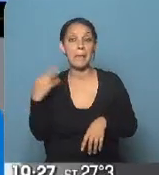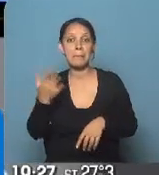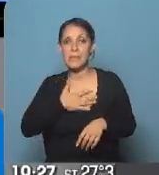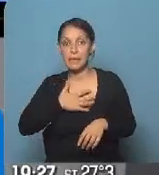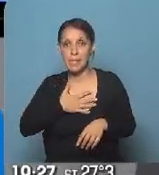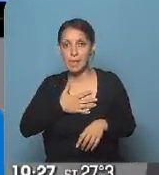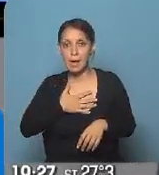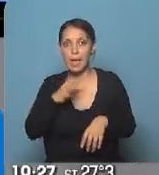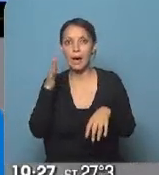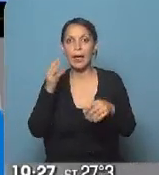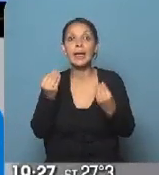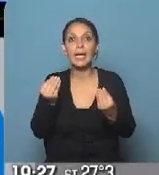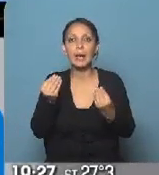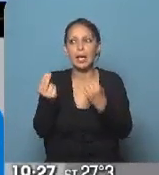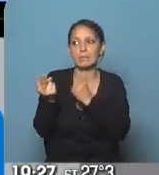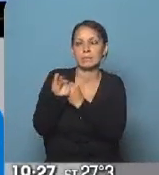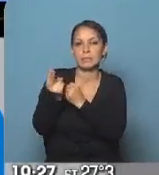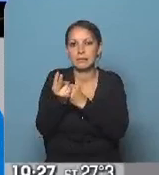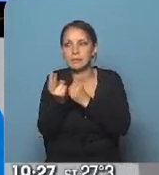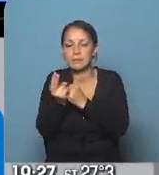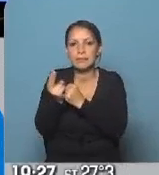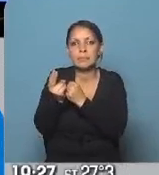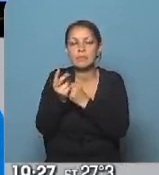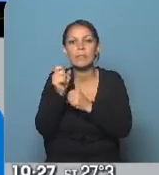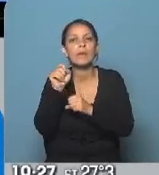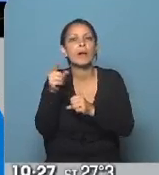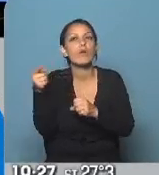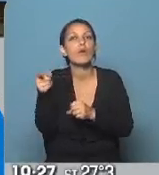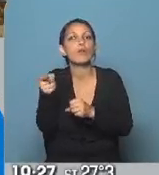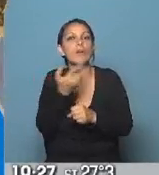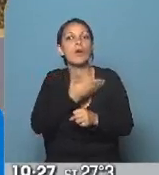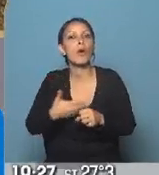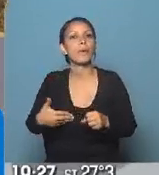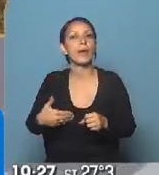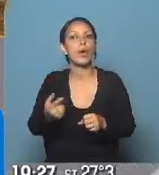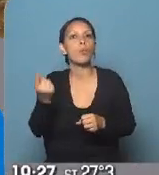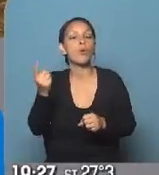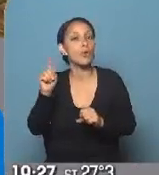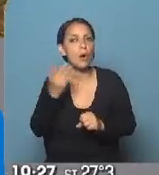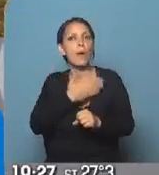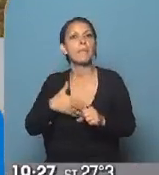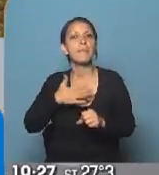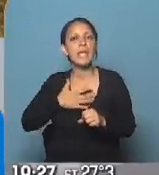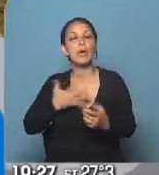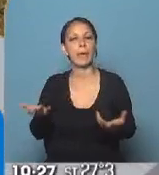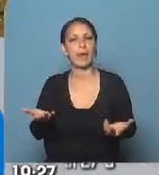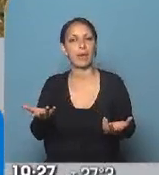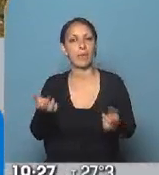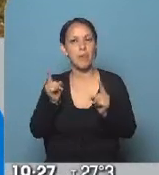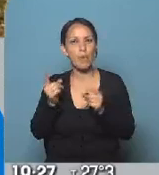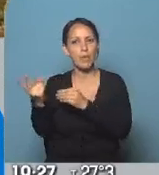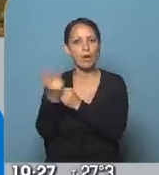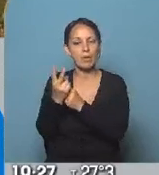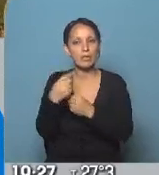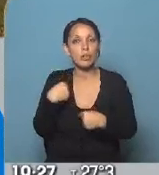era cuidarme de un gobierno, de mi gobierno, para llegar vivo al día